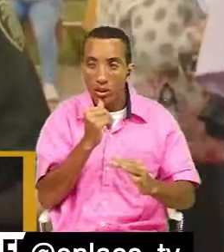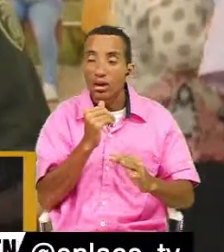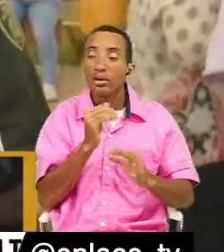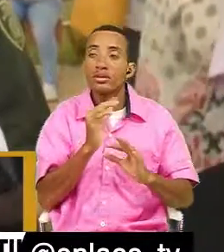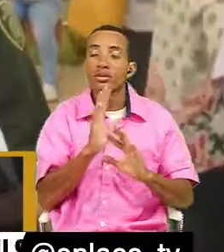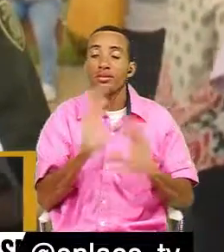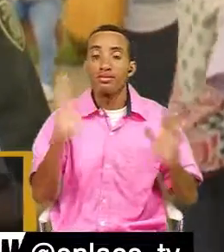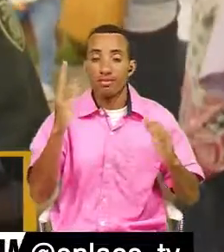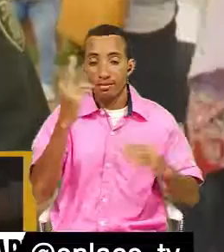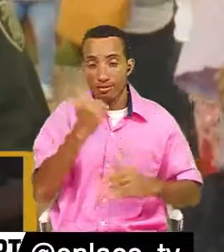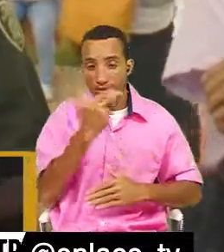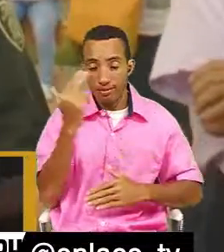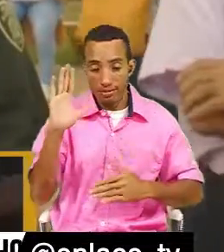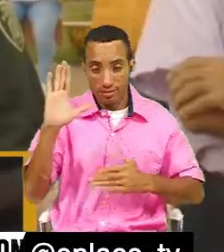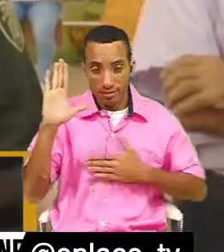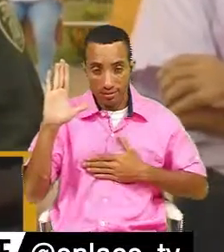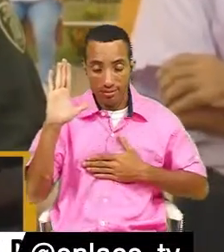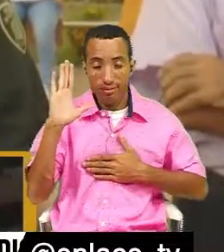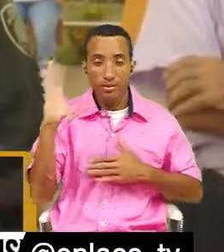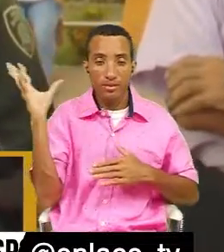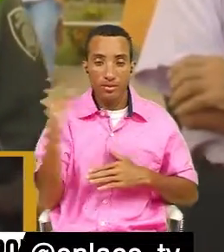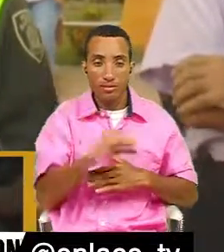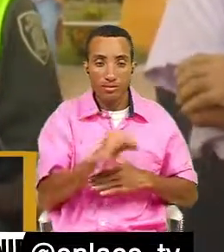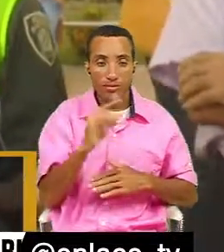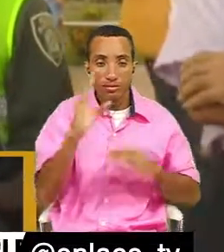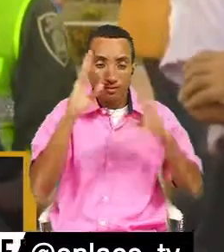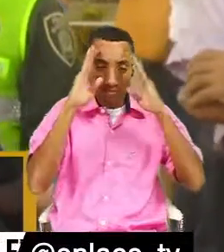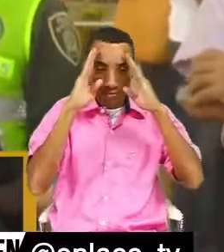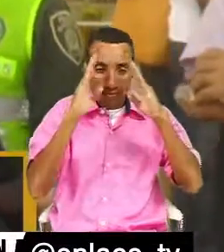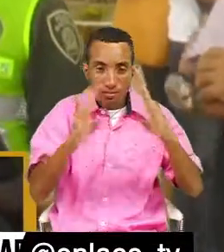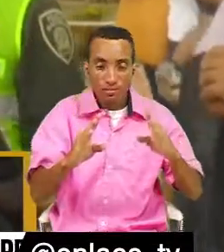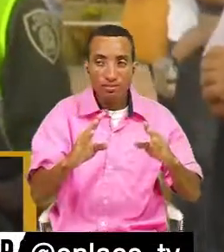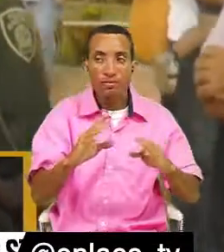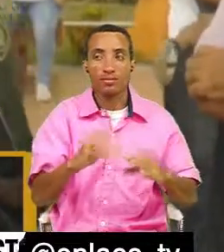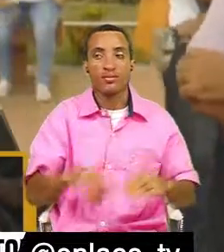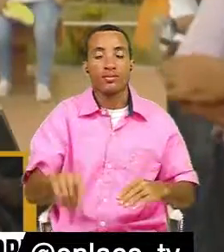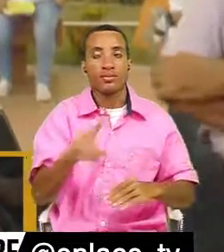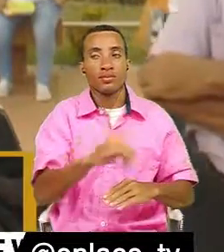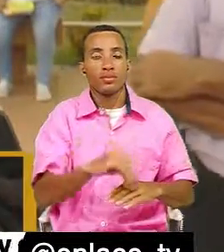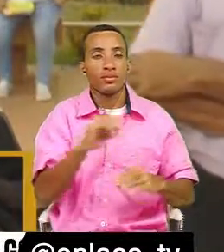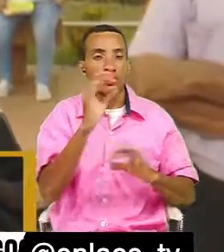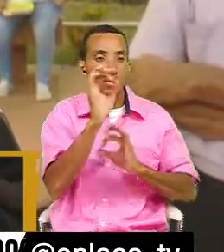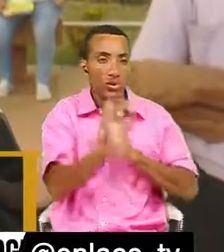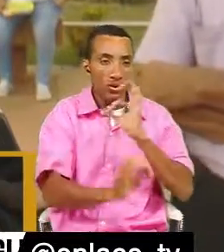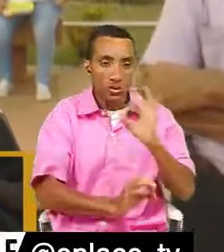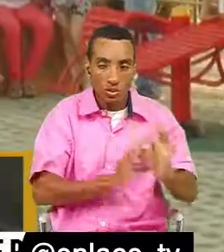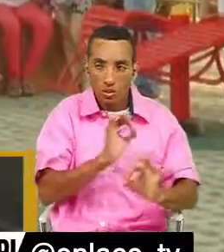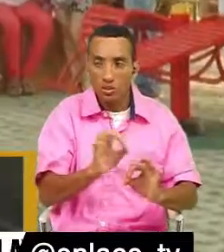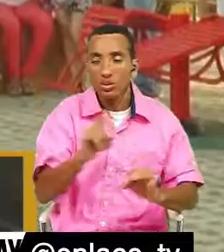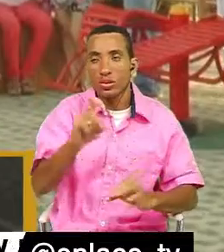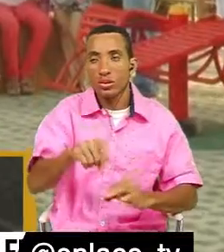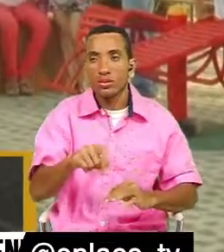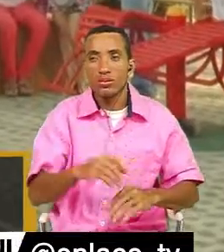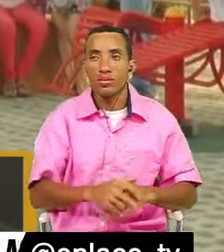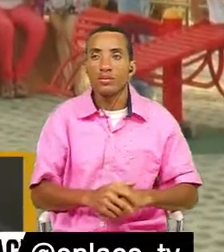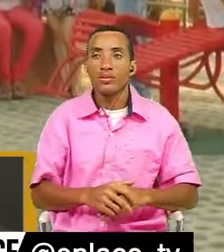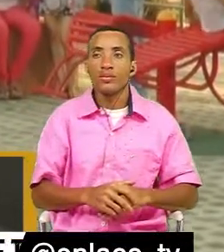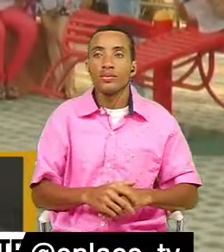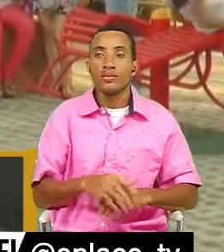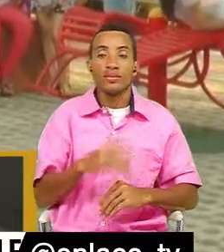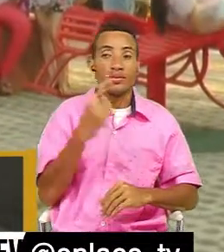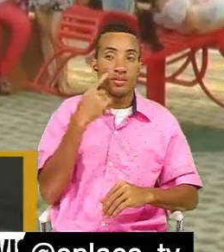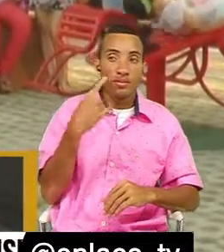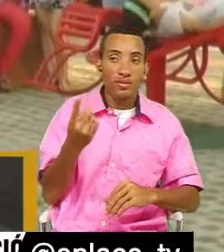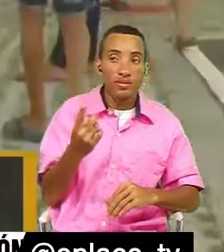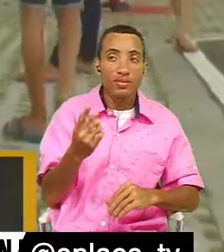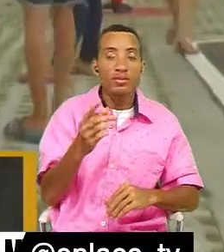estar muy pendientes para que nos les den el cuido necesario. Aunque esta obra no fue contratada por la